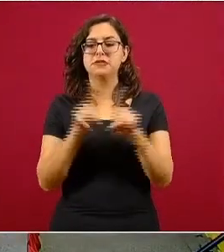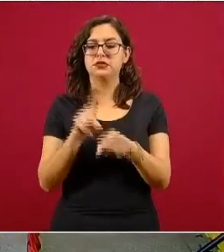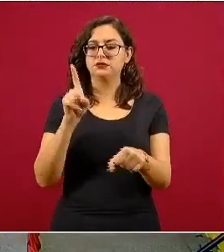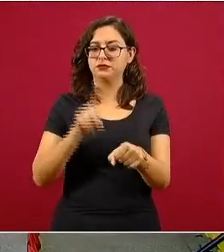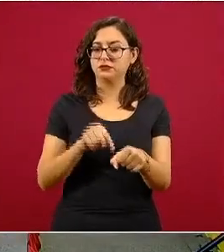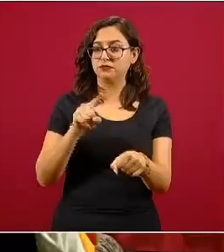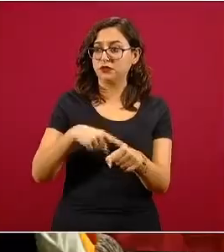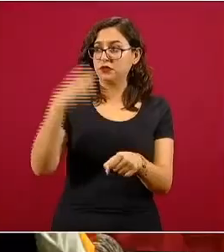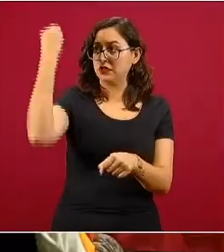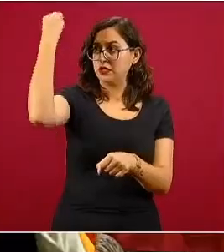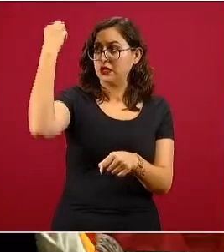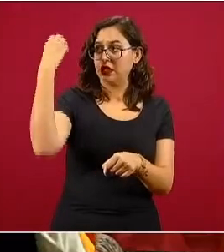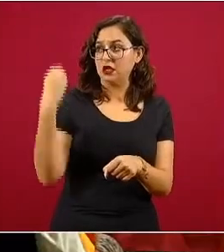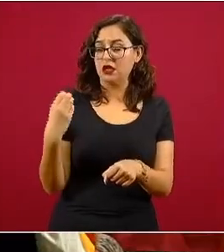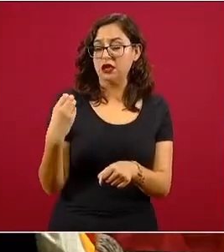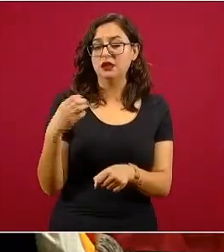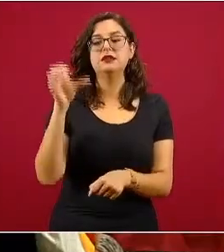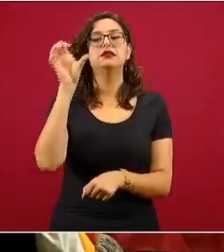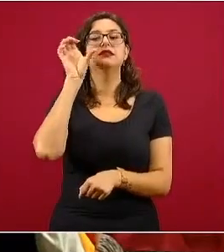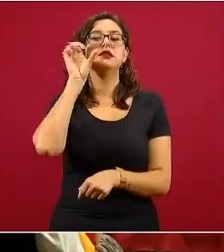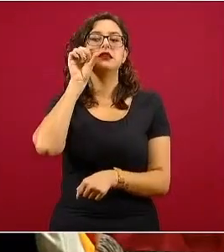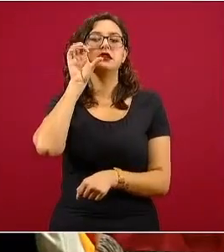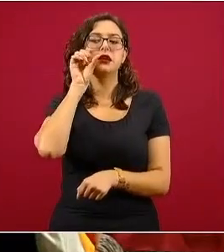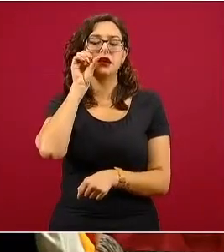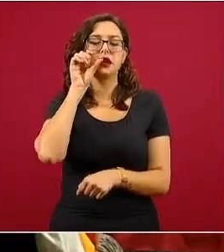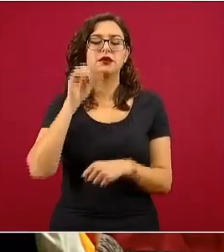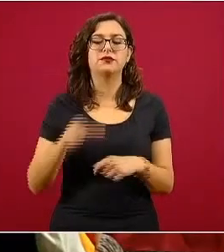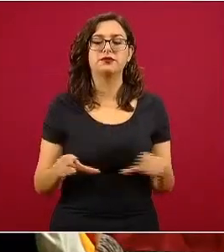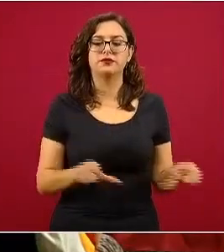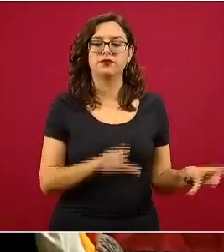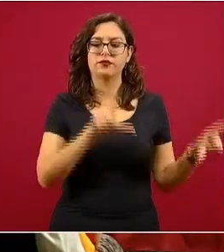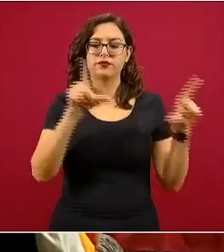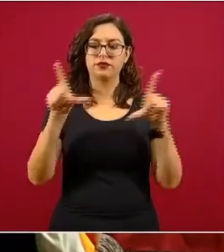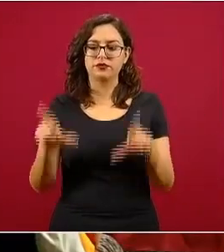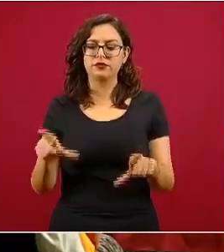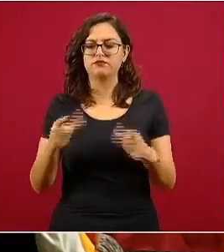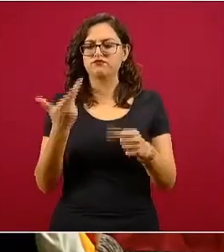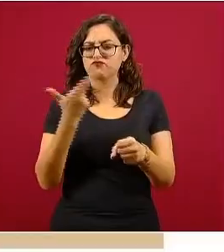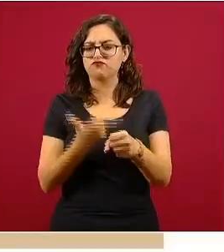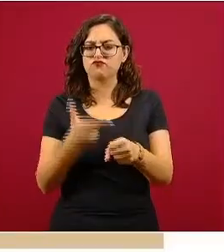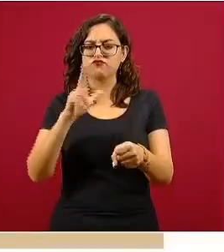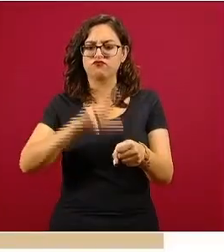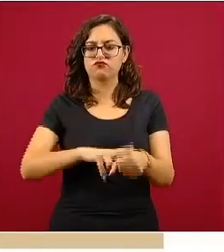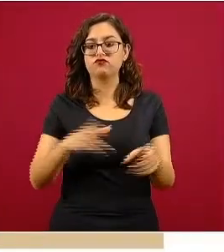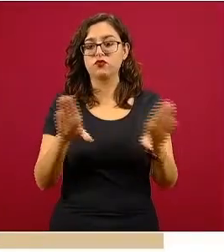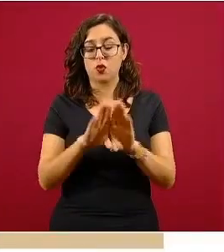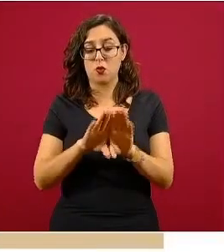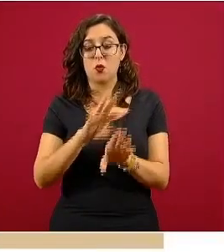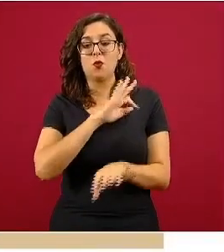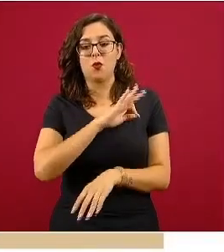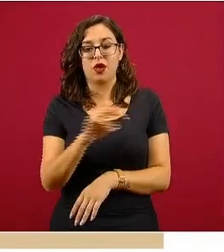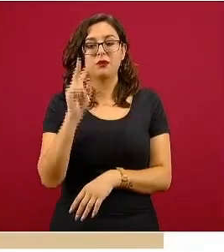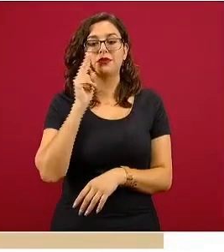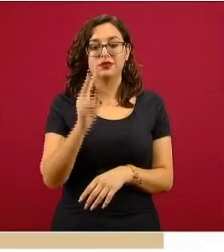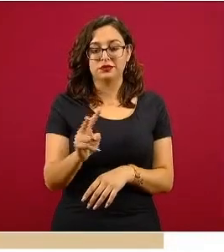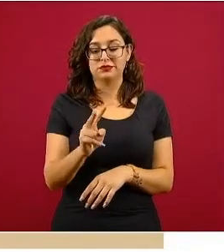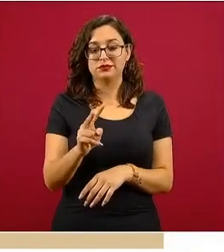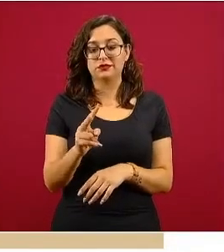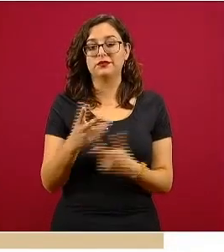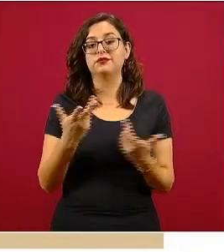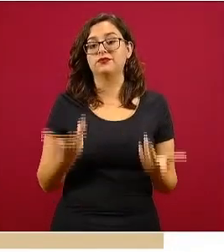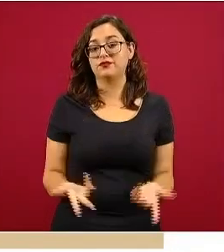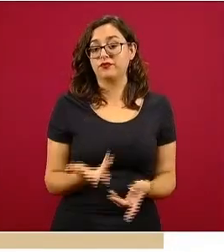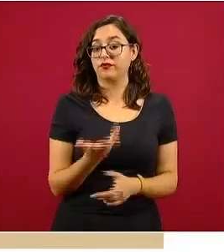riesgo naranja. Veamos la siguiente diapositiva, cómo se ha comportado la hospitalización. Vean aquí la diferencia, prácticamente desde